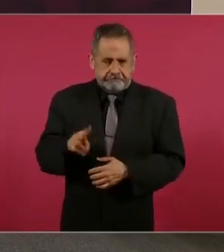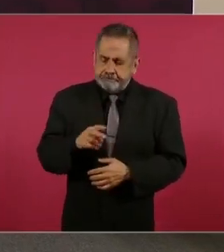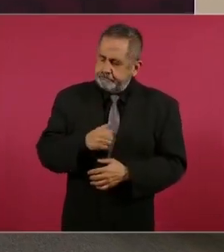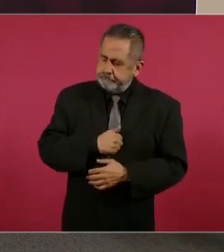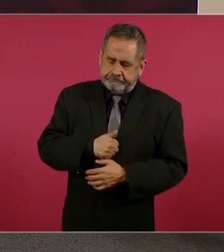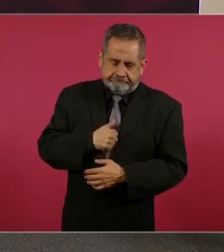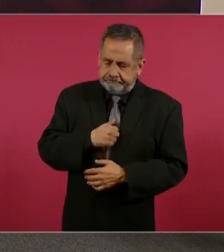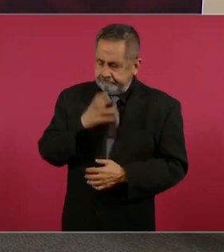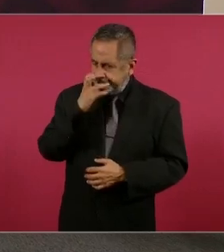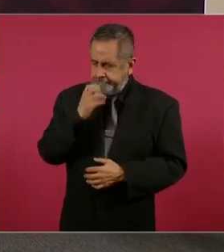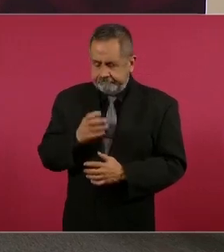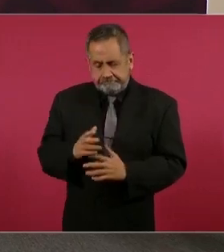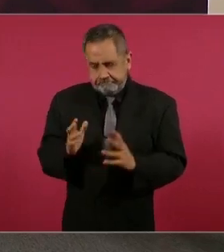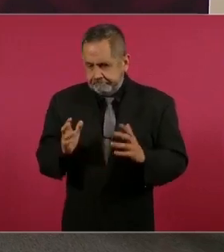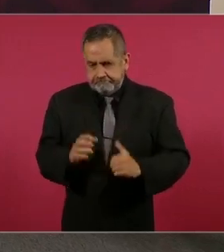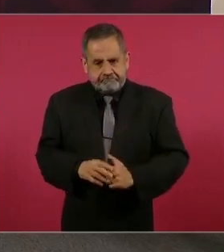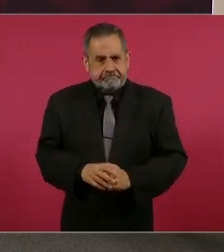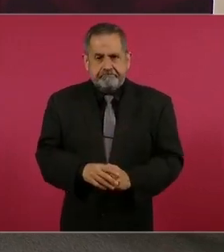lamentable,